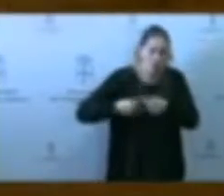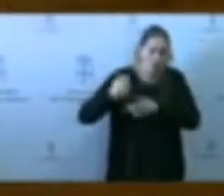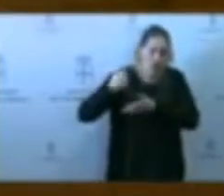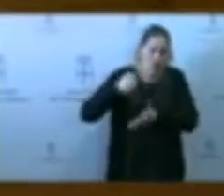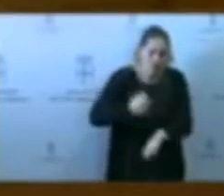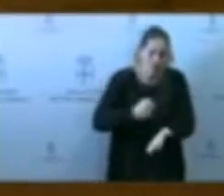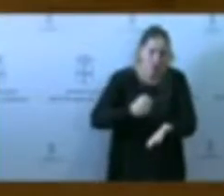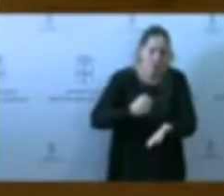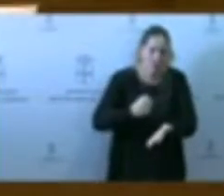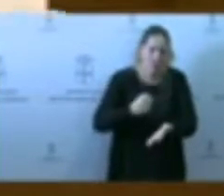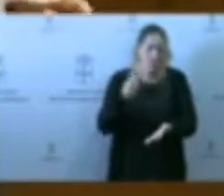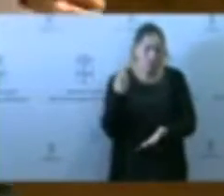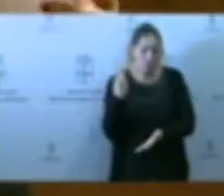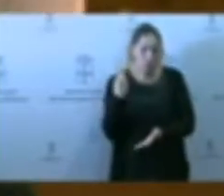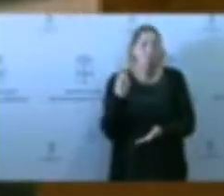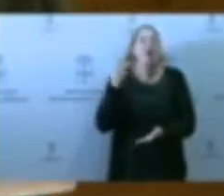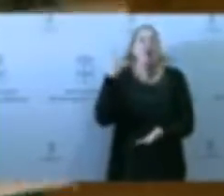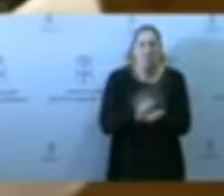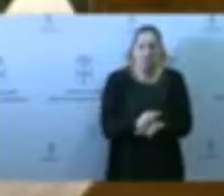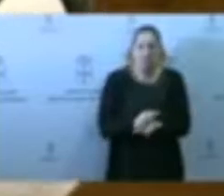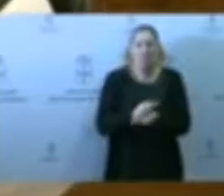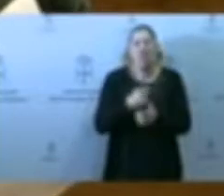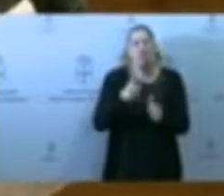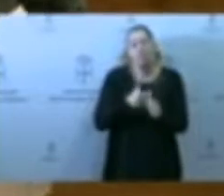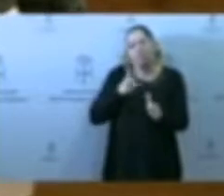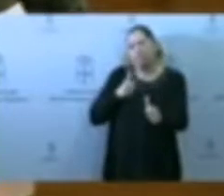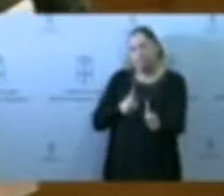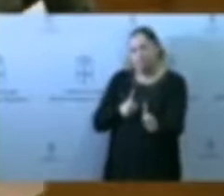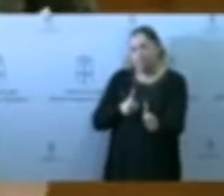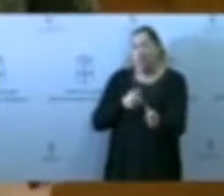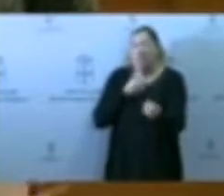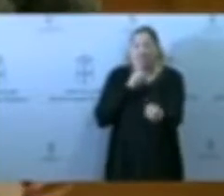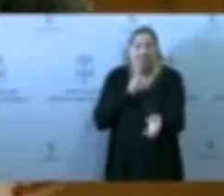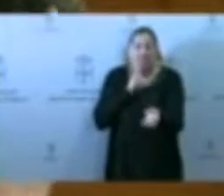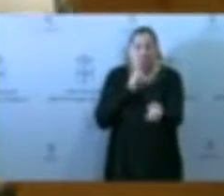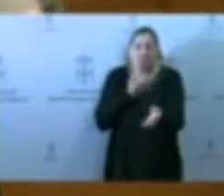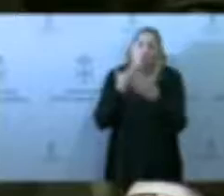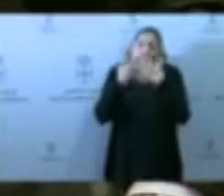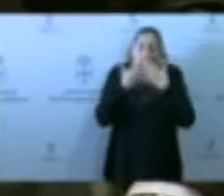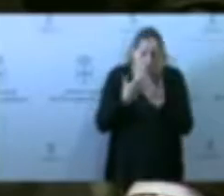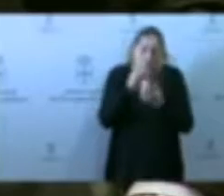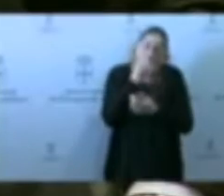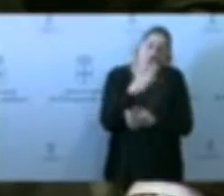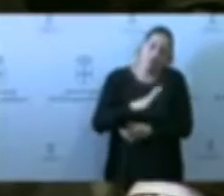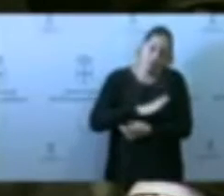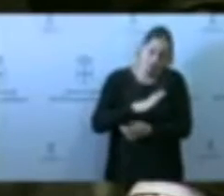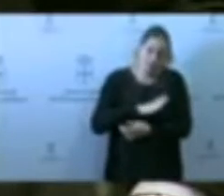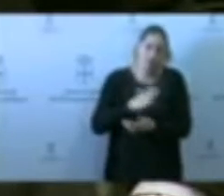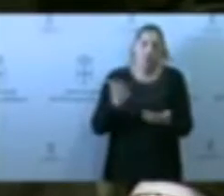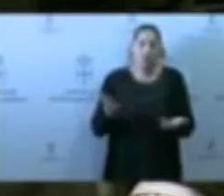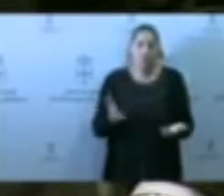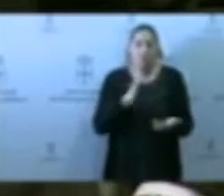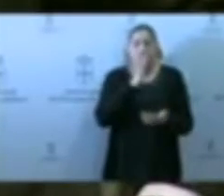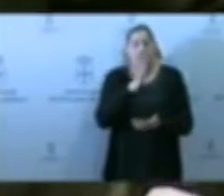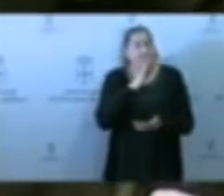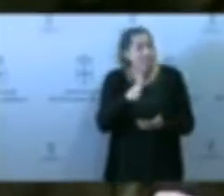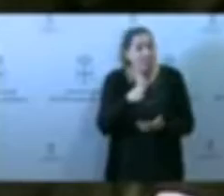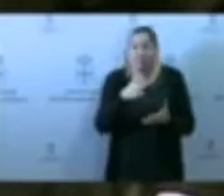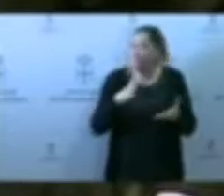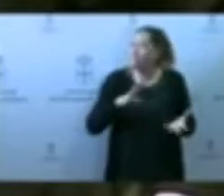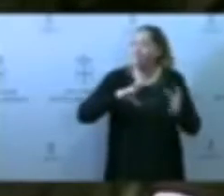Bueno, pues que volvemos a estar atrasados, señor presidente. Luego su discurso, estúdieselo bien, luego su discurso no se